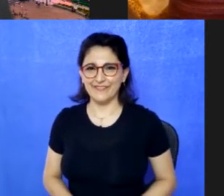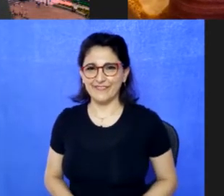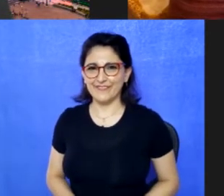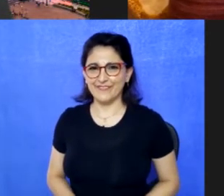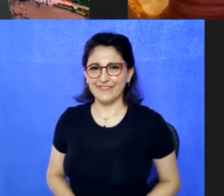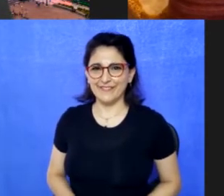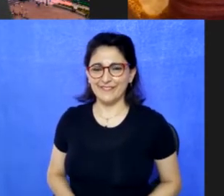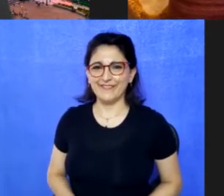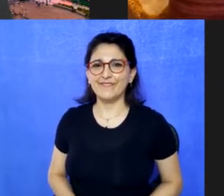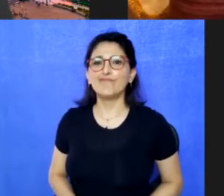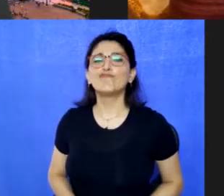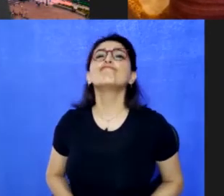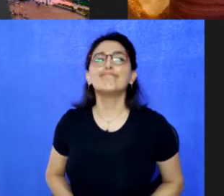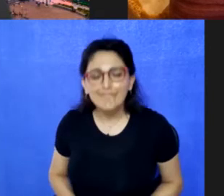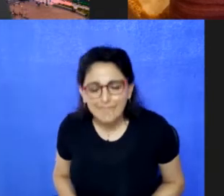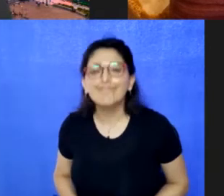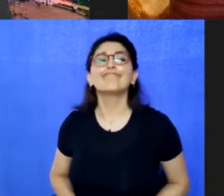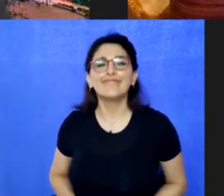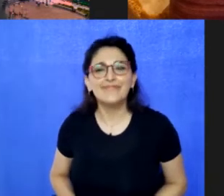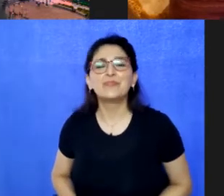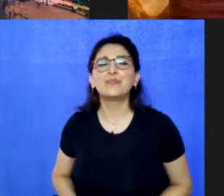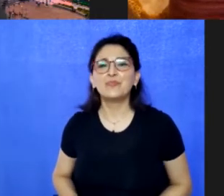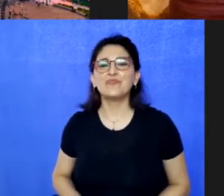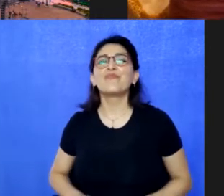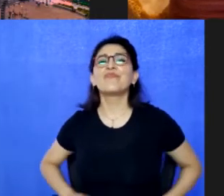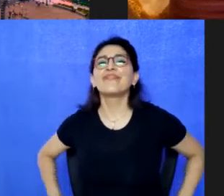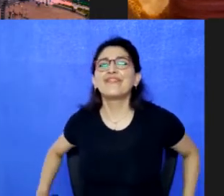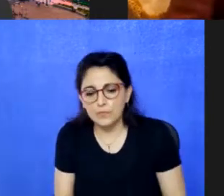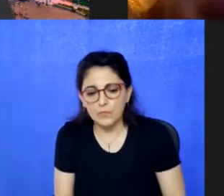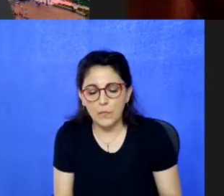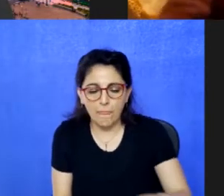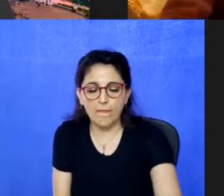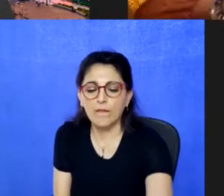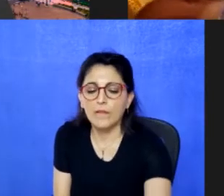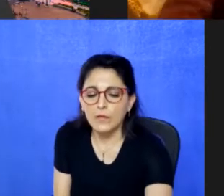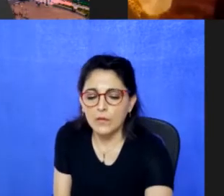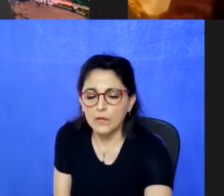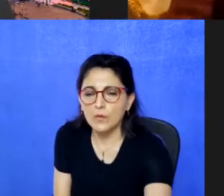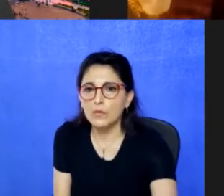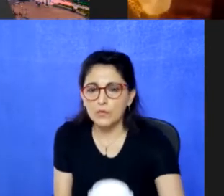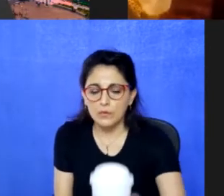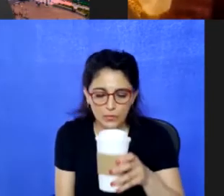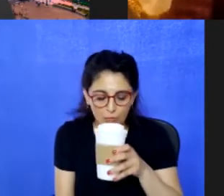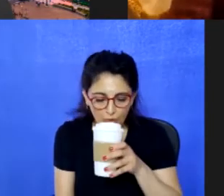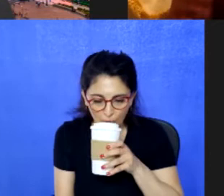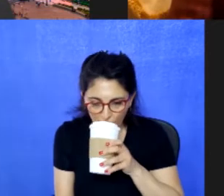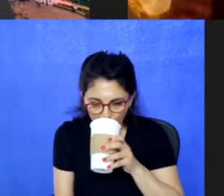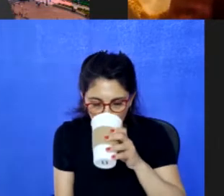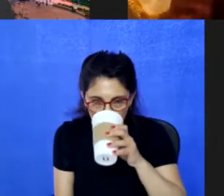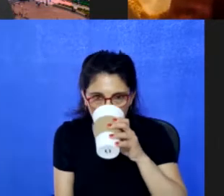desde agosto que no estoy en Buenos Aires, que estoy parado acá en Italia, también desde acá estoy con